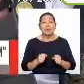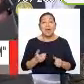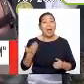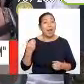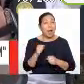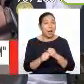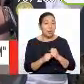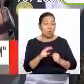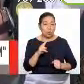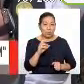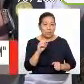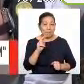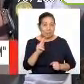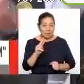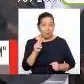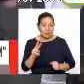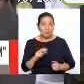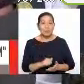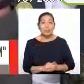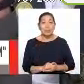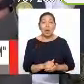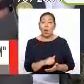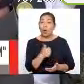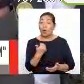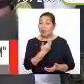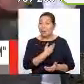en el año 2022.